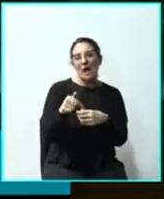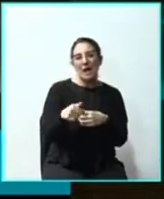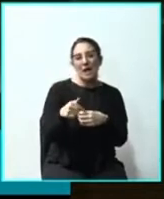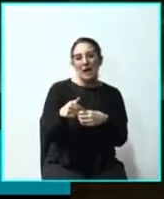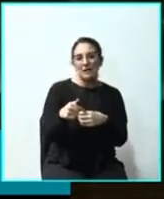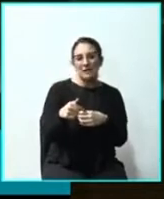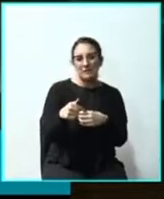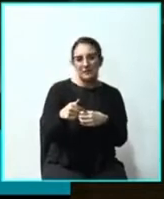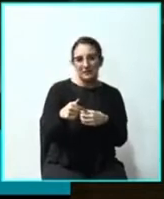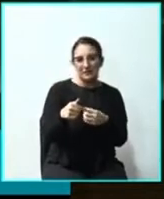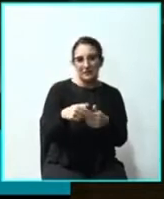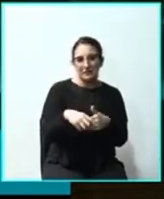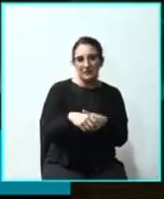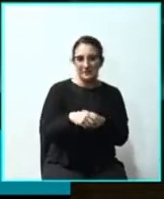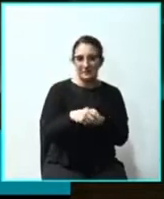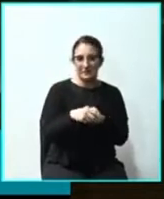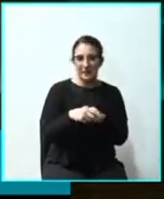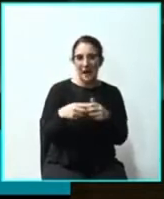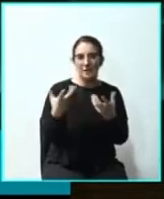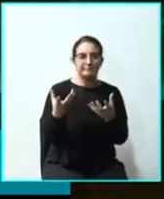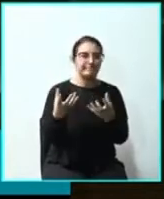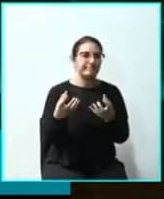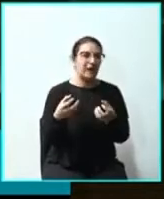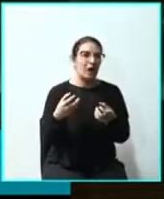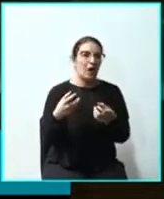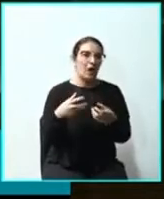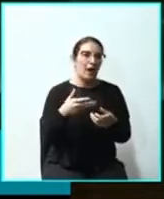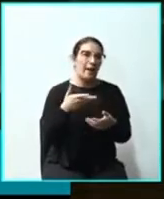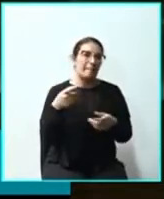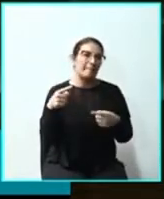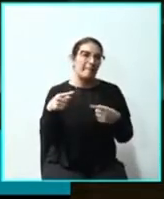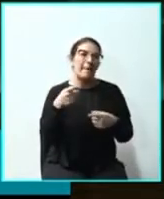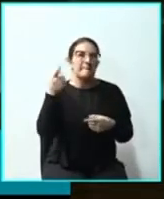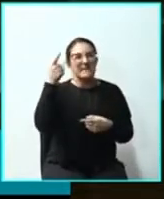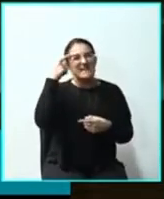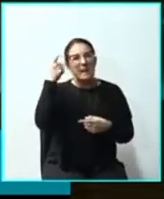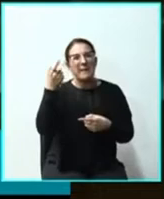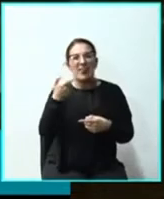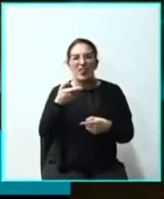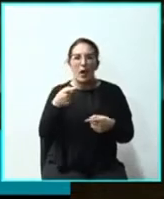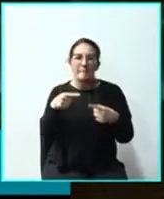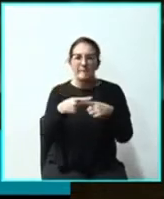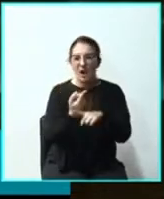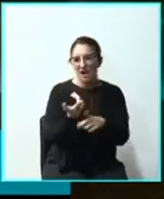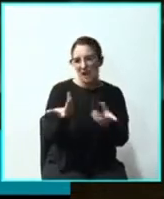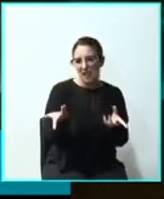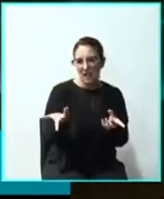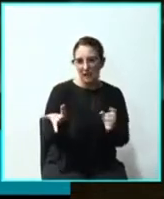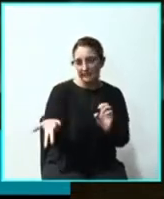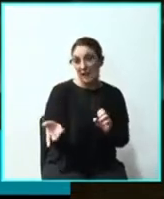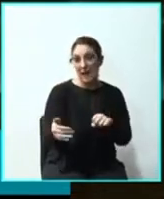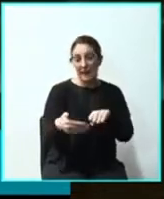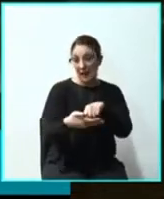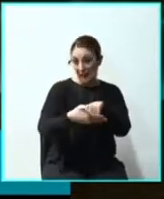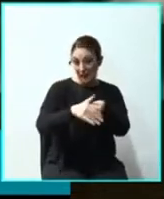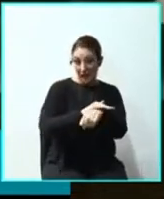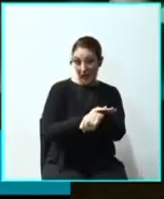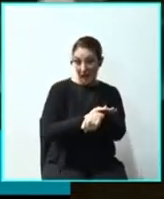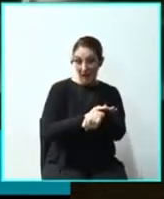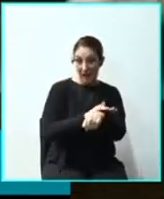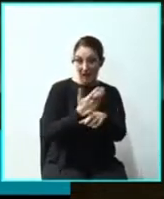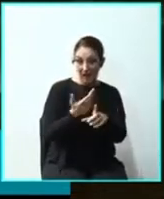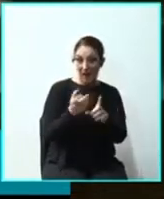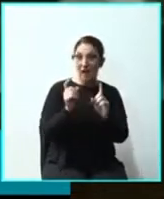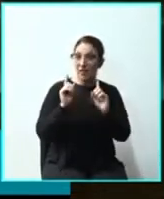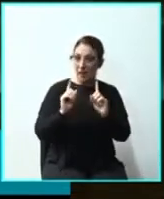punitivista. Una demagogia punitivista que abarca desde ya al gobierno de Horacio Rodríguez Larreta y que abarca también